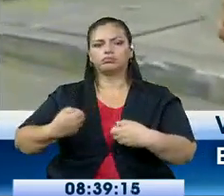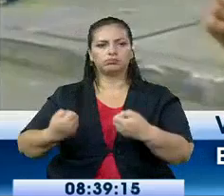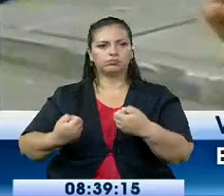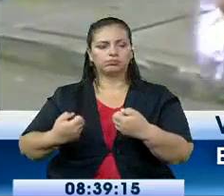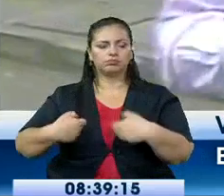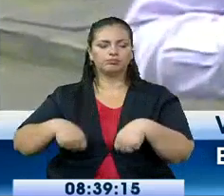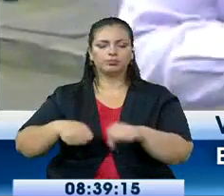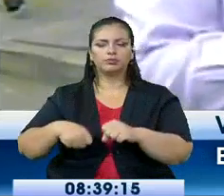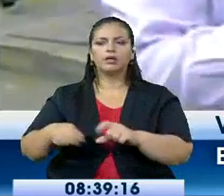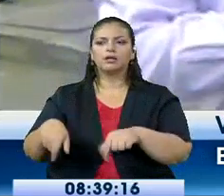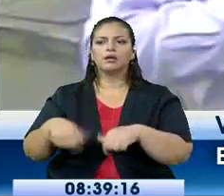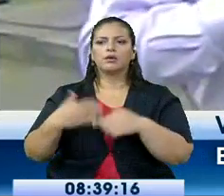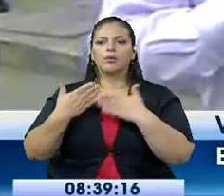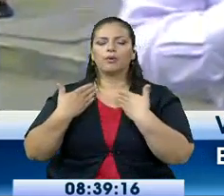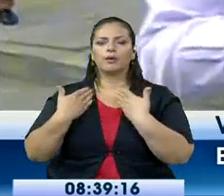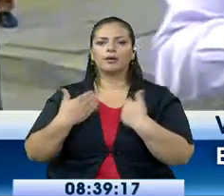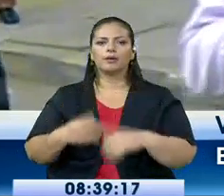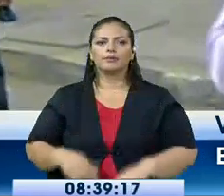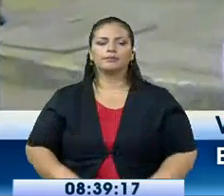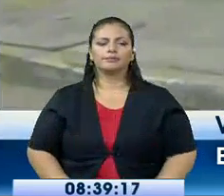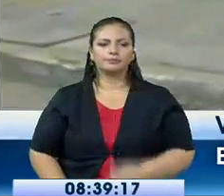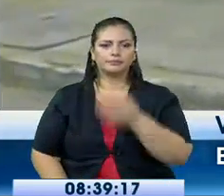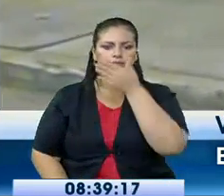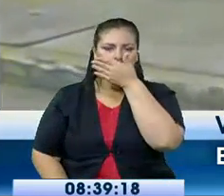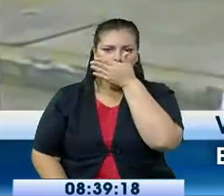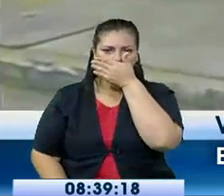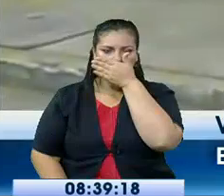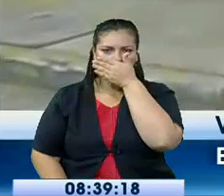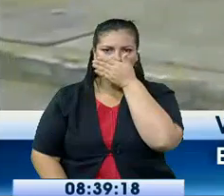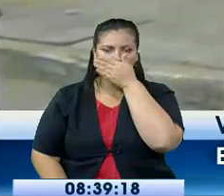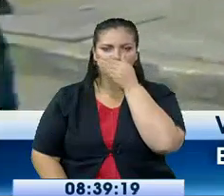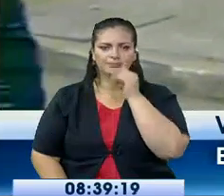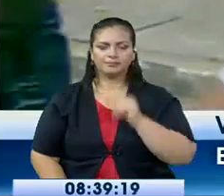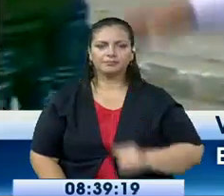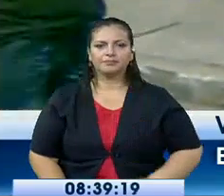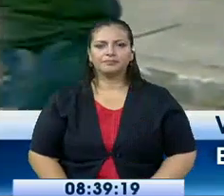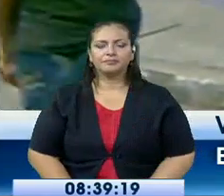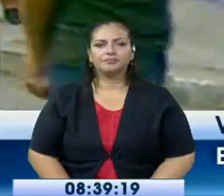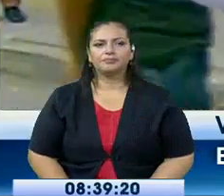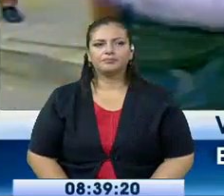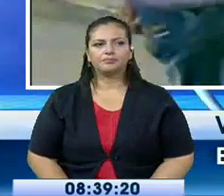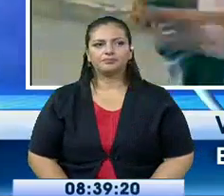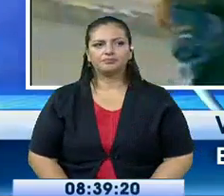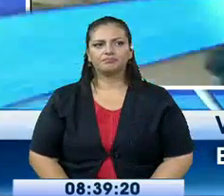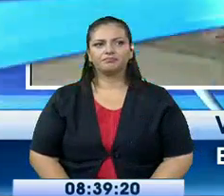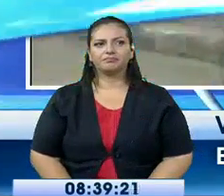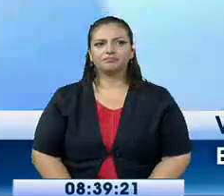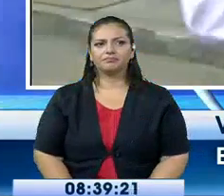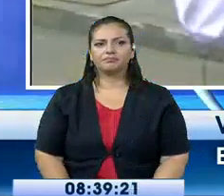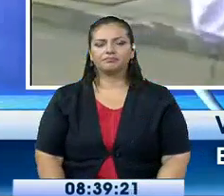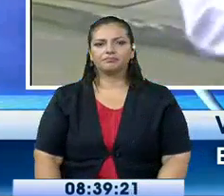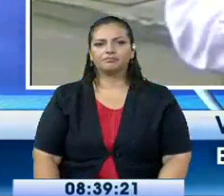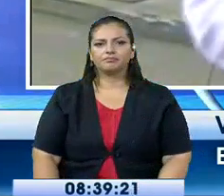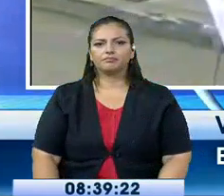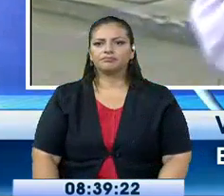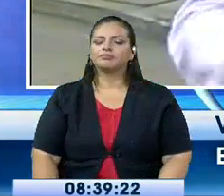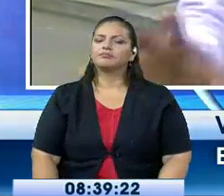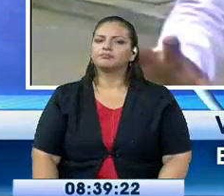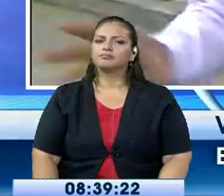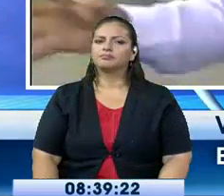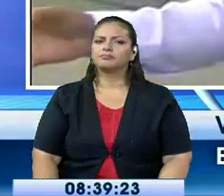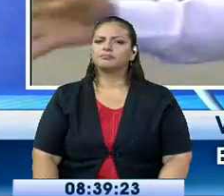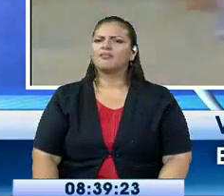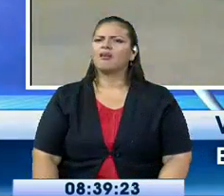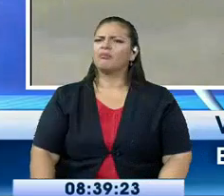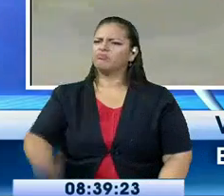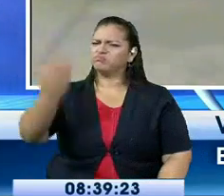Guayaquil. Y por el momento nosotros podemos apreciar que sí existe un poco más de control. Ya no estamos observando esa